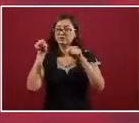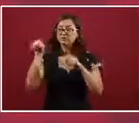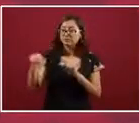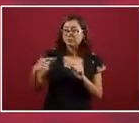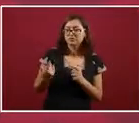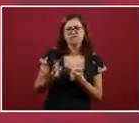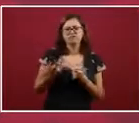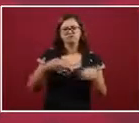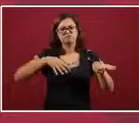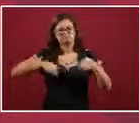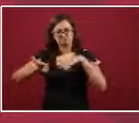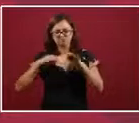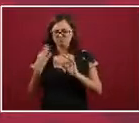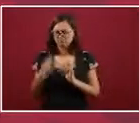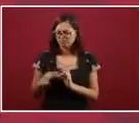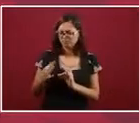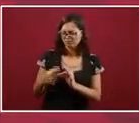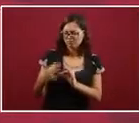deber,